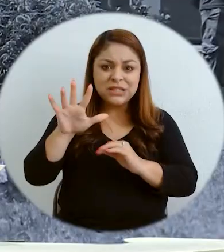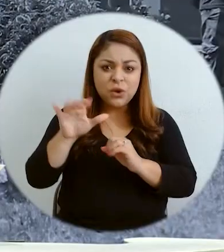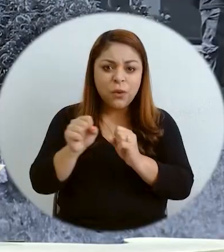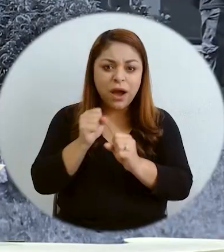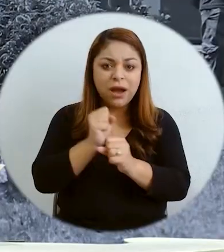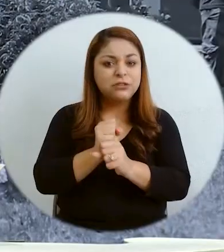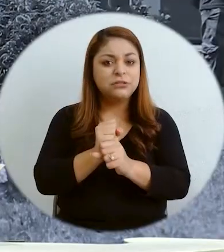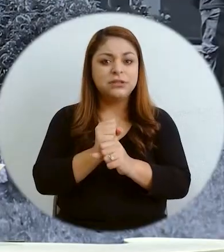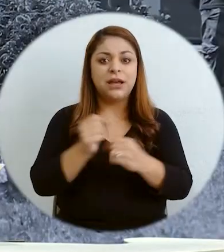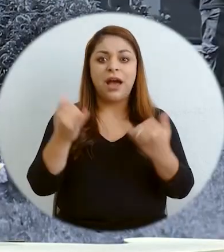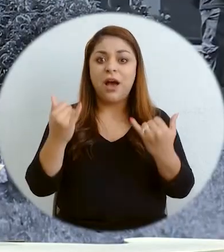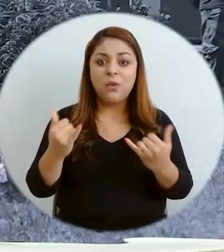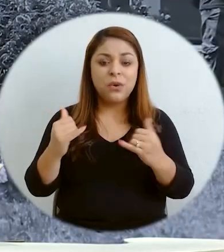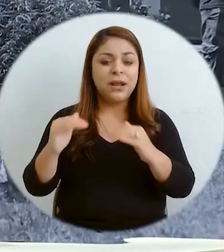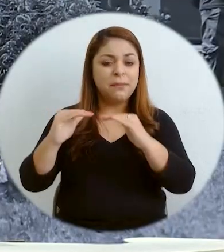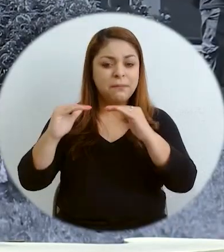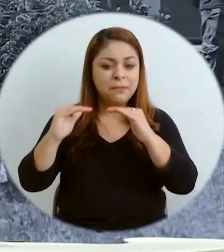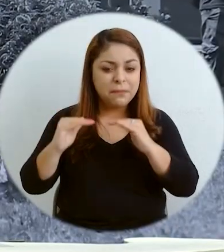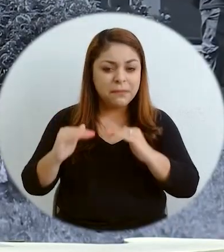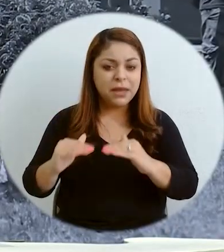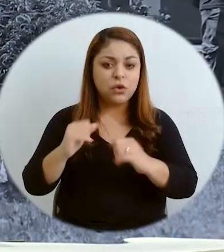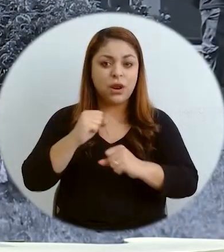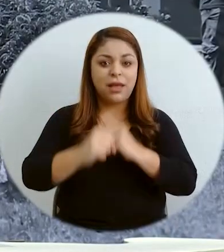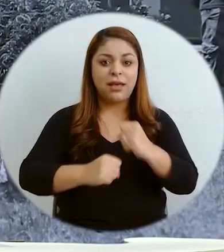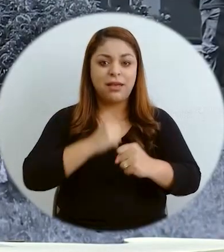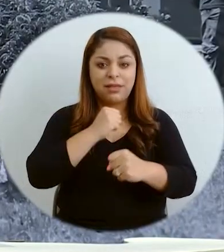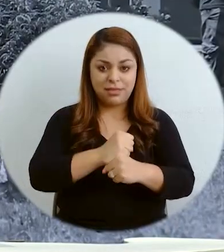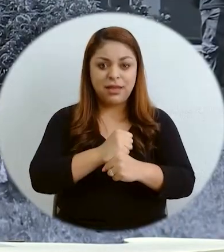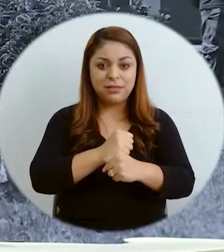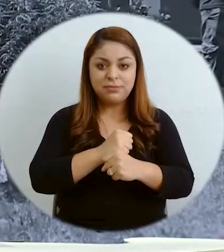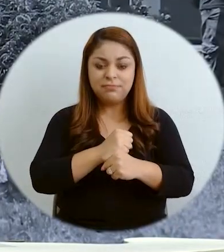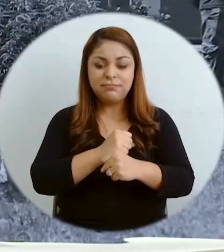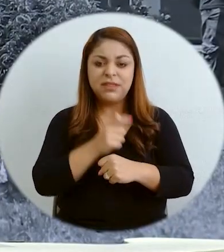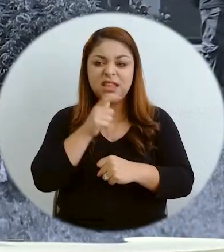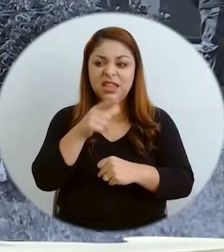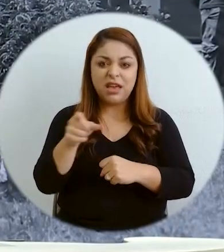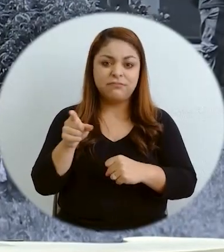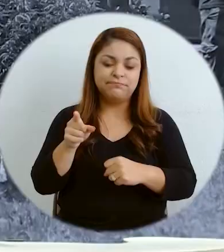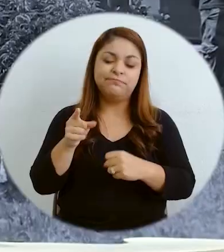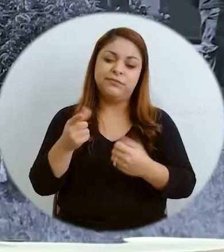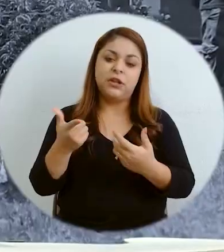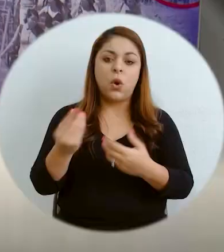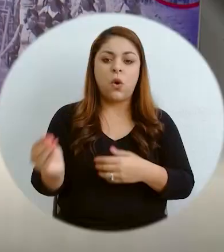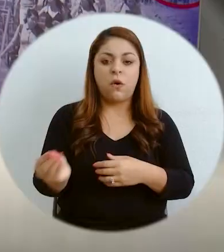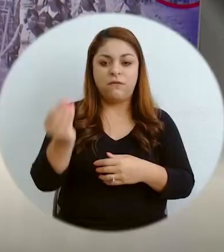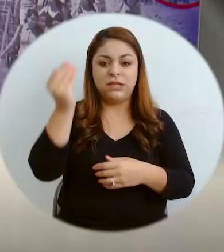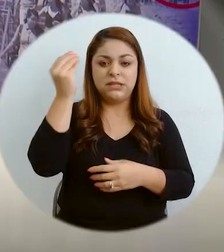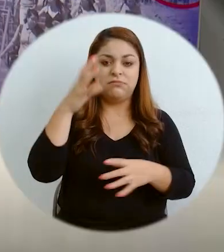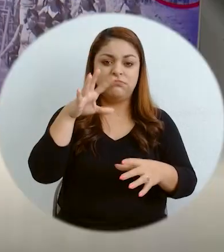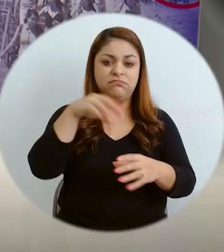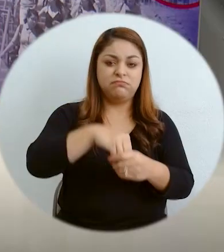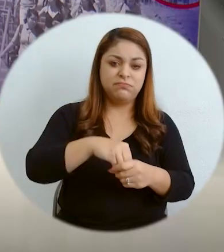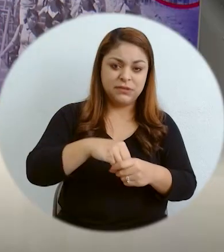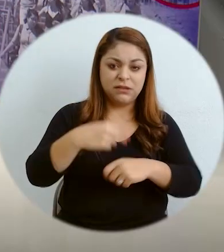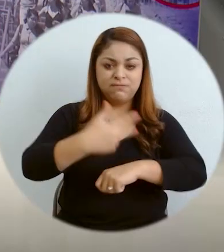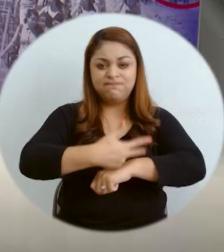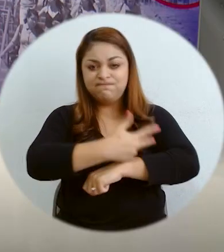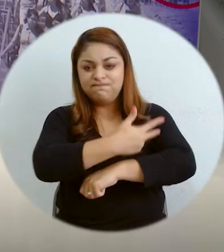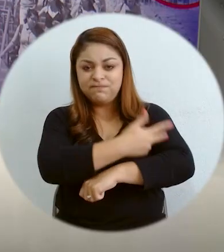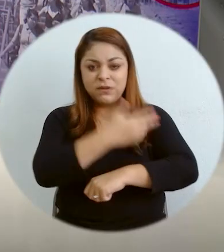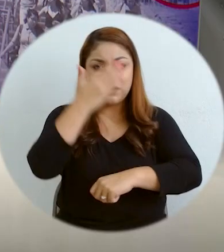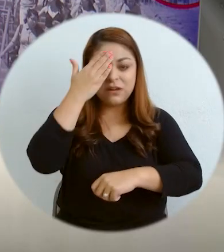sea menor, hay un menor de edad involucrado en temas relacionados con el crimen organizado. Ante